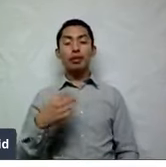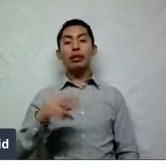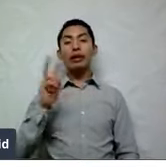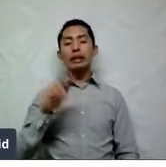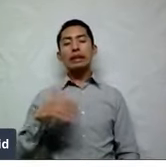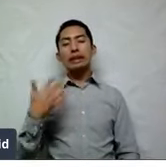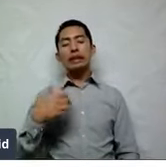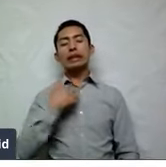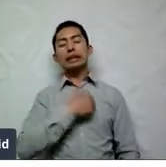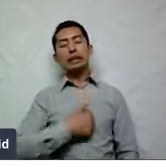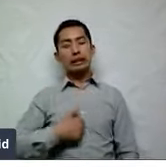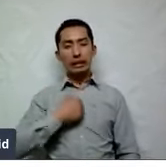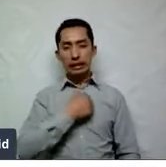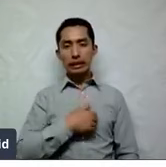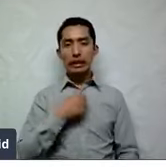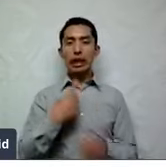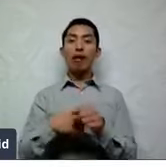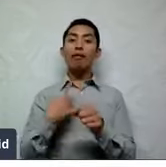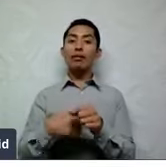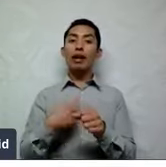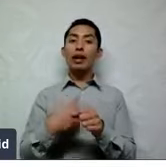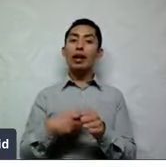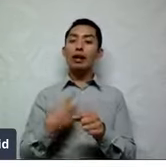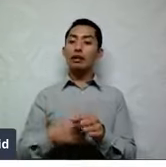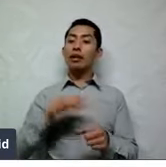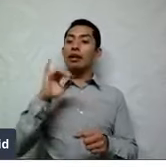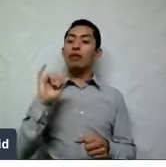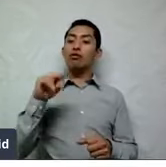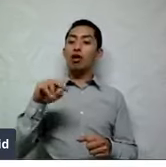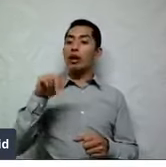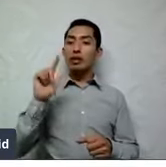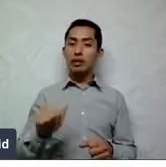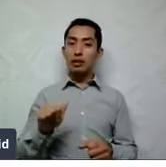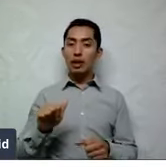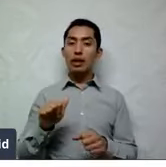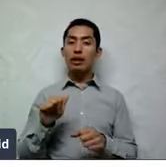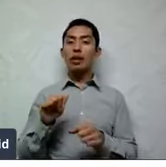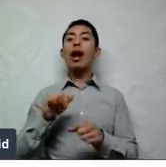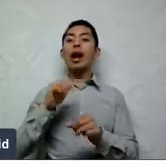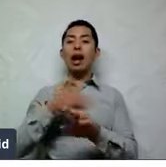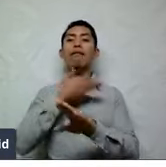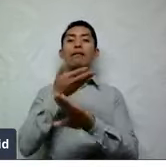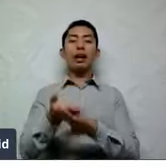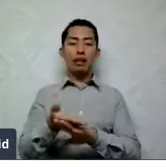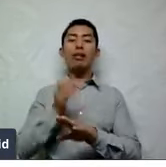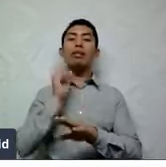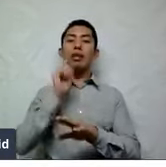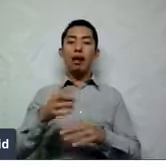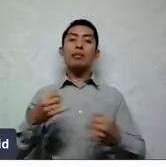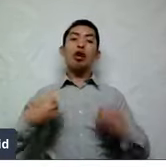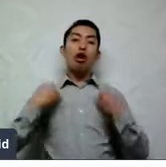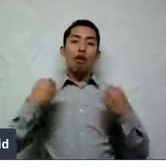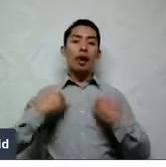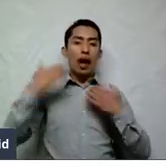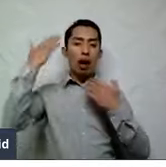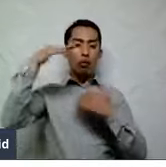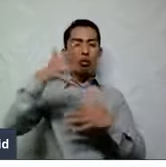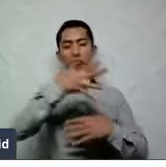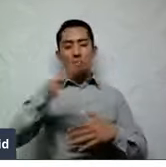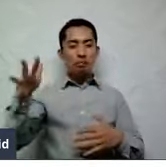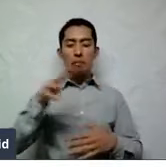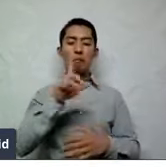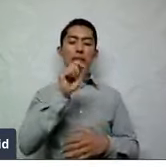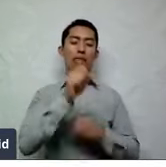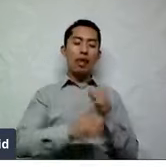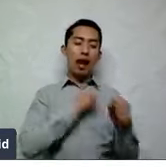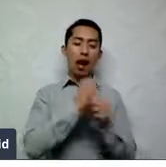Desgraciadamente, la influenza afecta a los grupos de población también jóvenes, adultos jóvenes, desde los